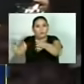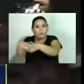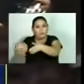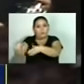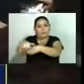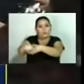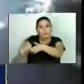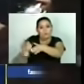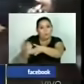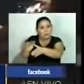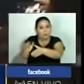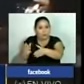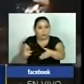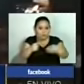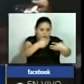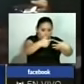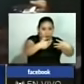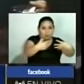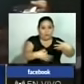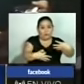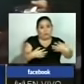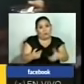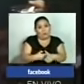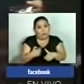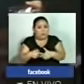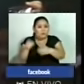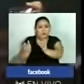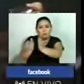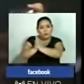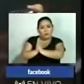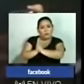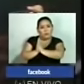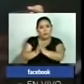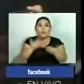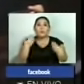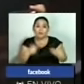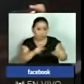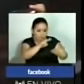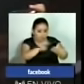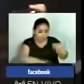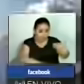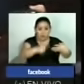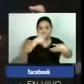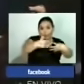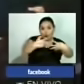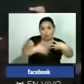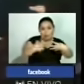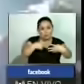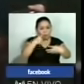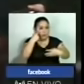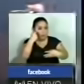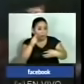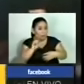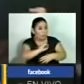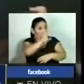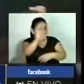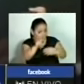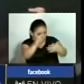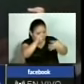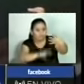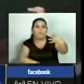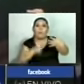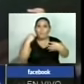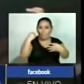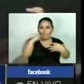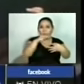pase a una legislación. Entonces eso es lo que se está haciendo. Al ser legislación, obviamente se convierte en algo más fuerte, tiene algo más robusto.